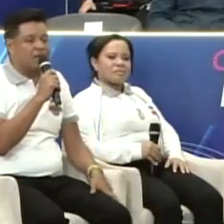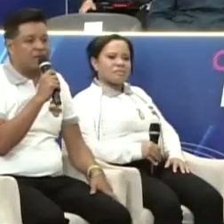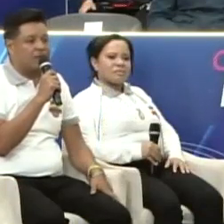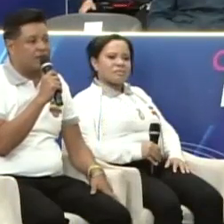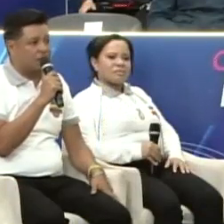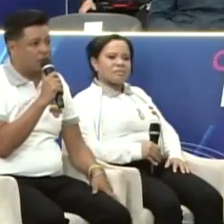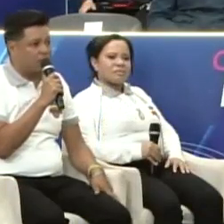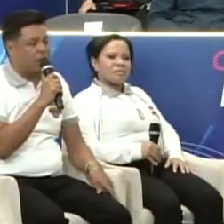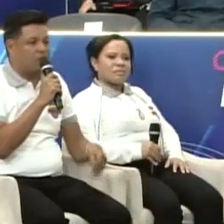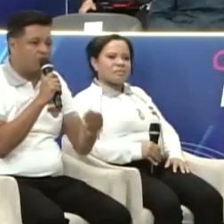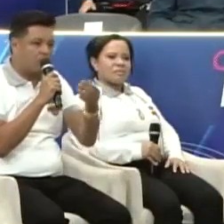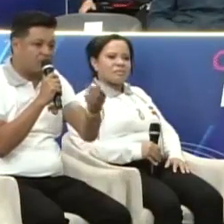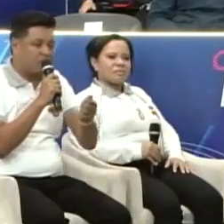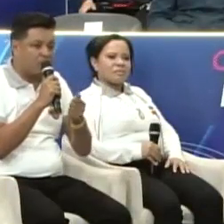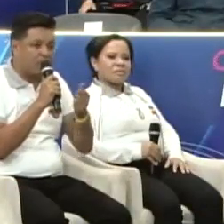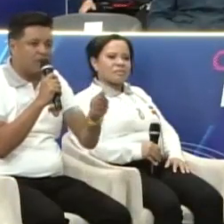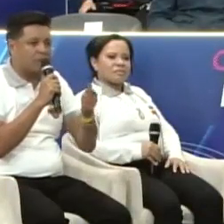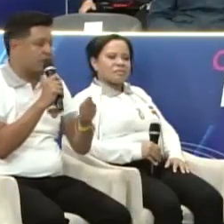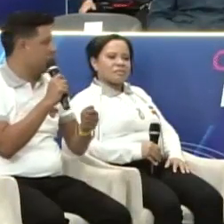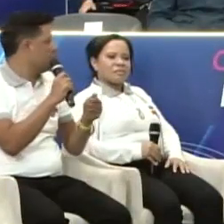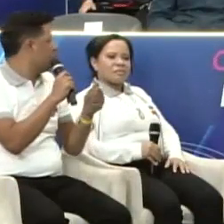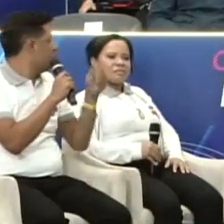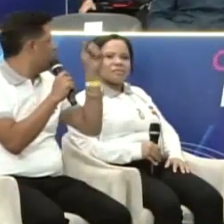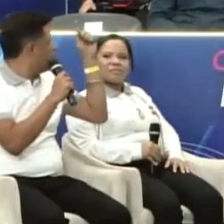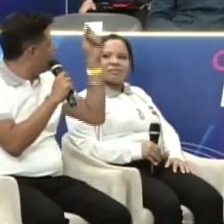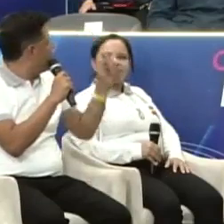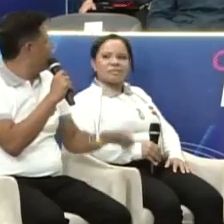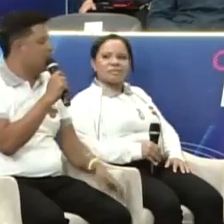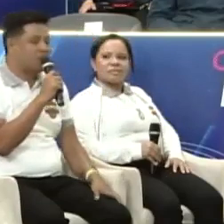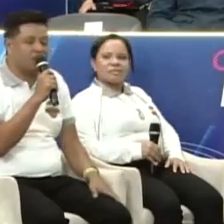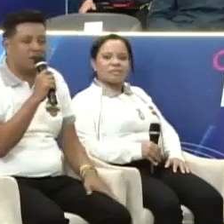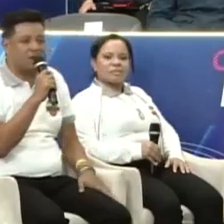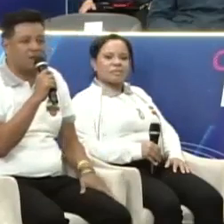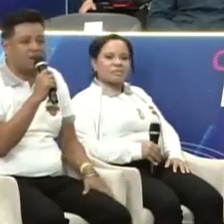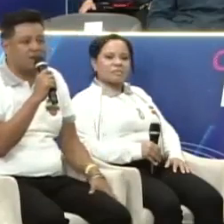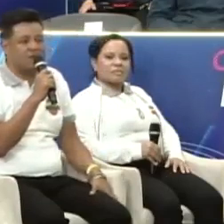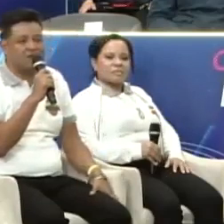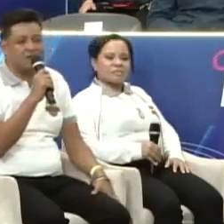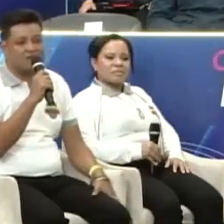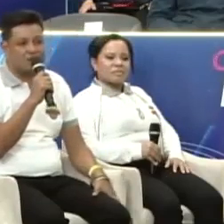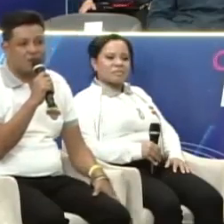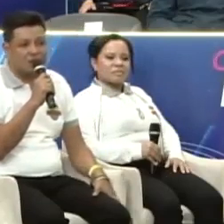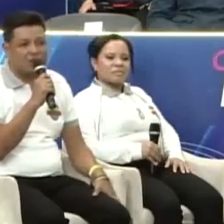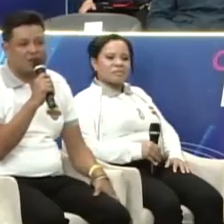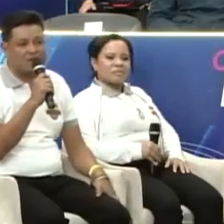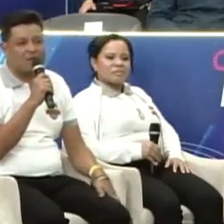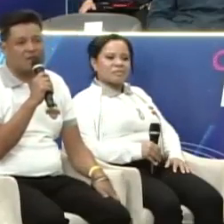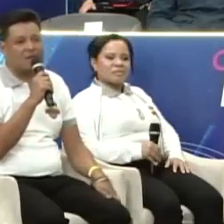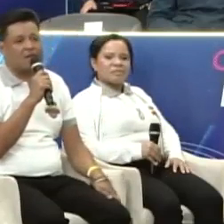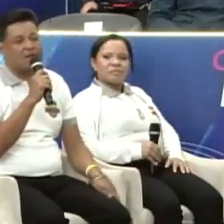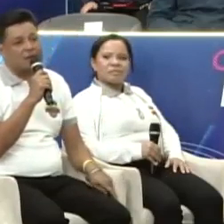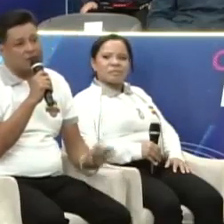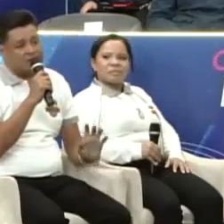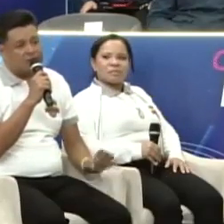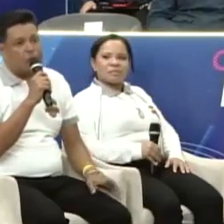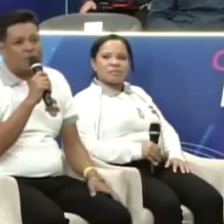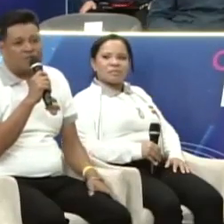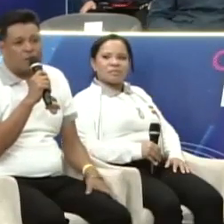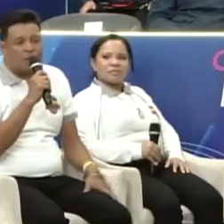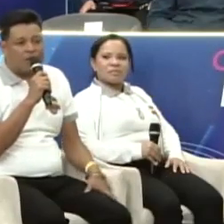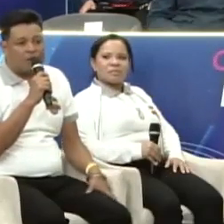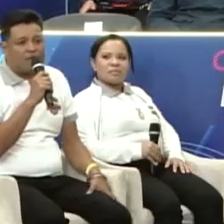camarada aquí también estaba en el recorrido, bueno, conversamos ahí rapidito. Estaba también nuestra ministra de Ciencia y Tecnología